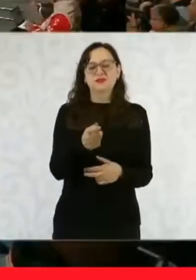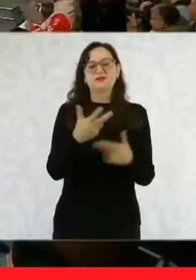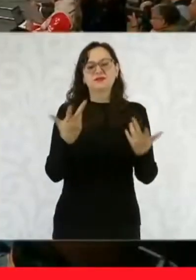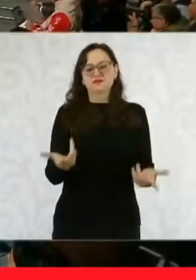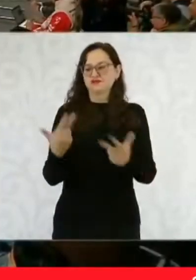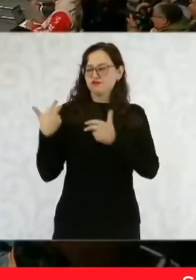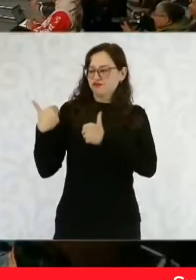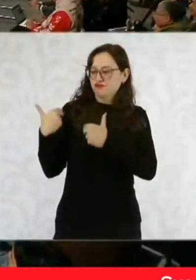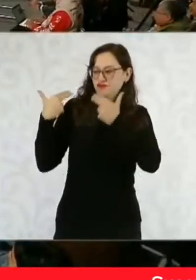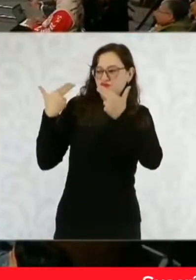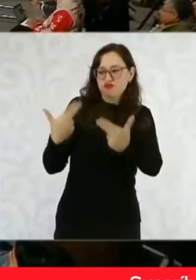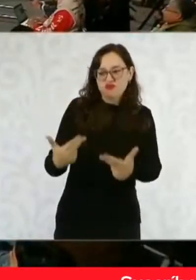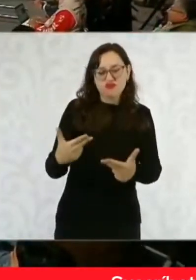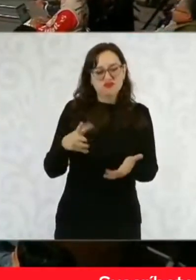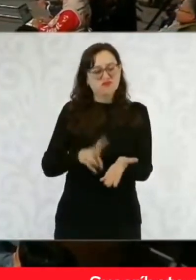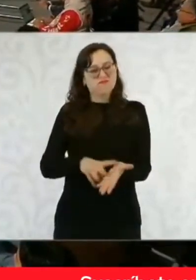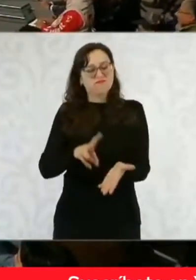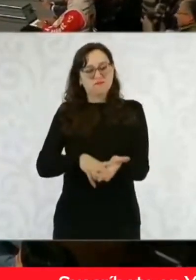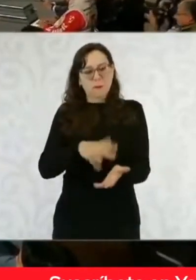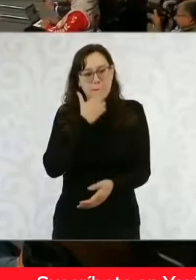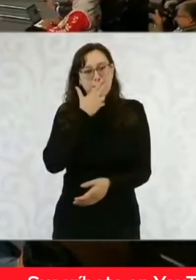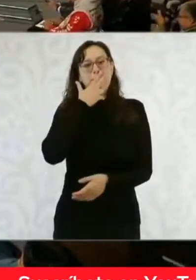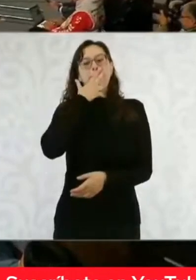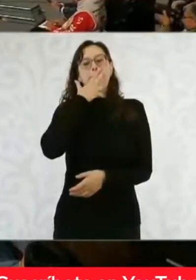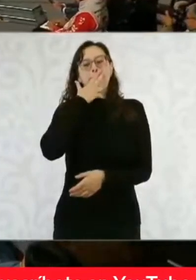Adelante, Octavio. Bueno, y…